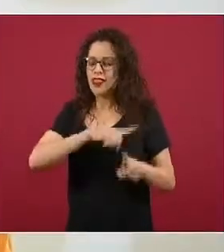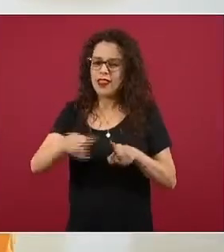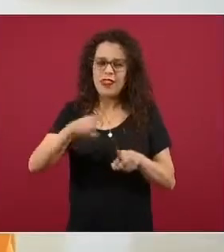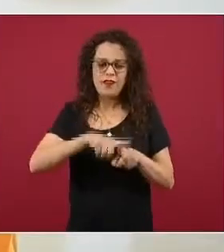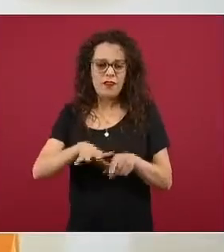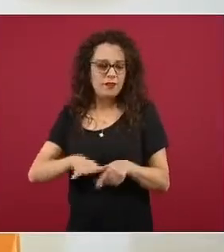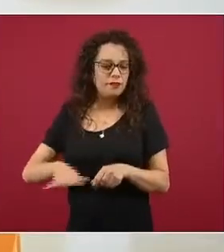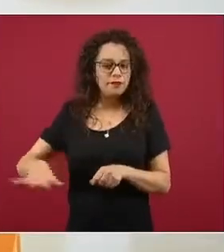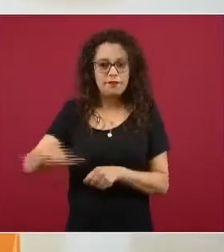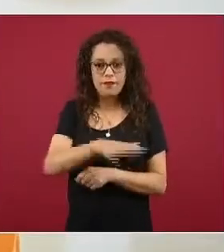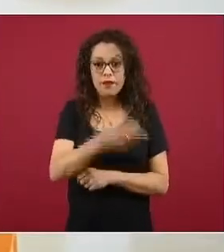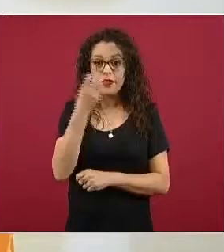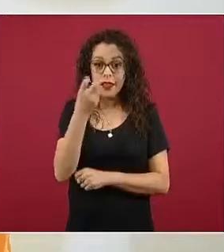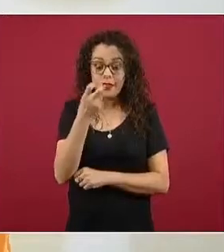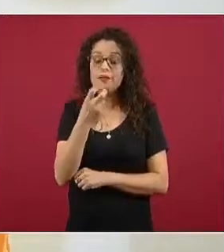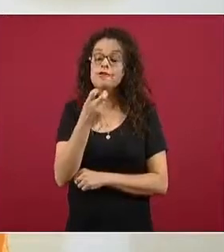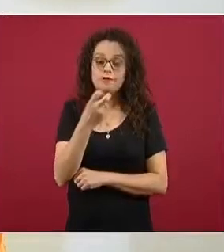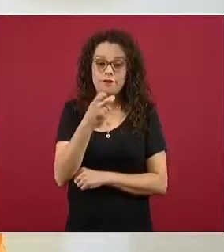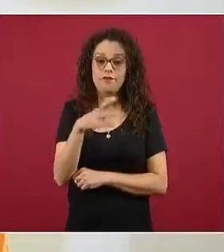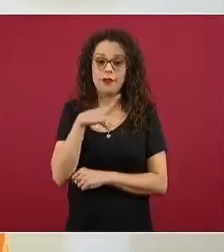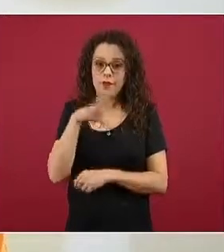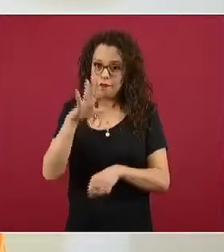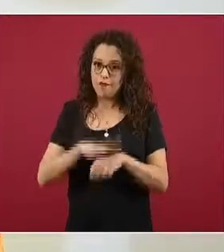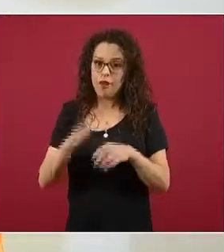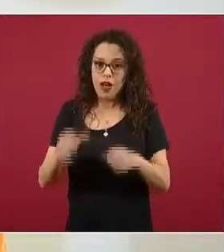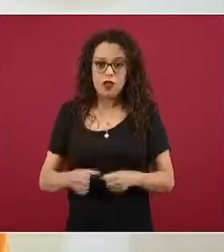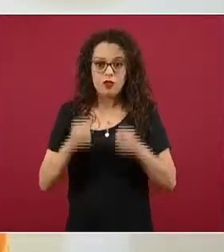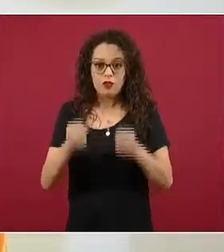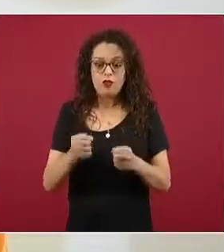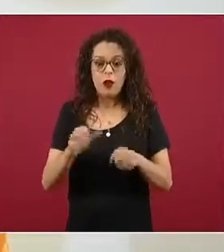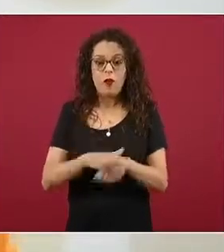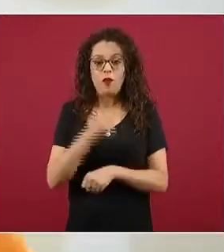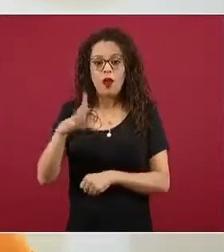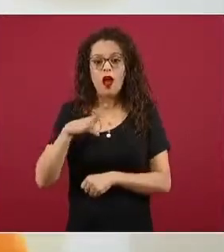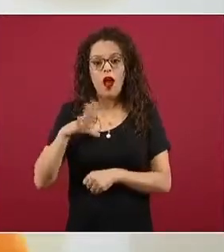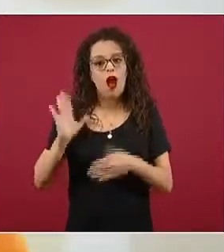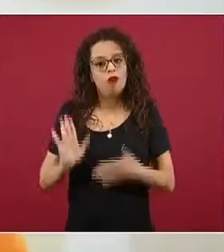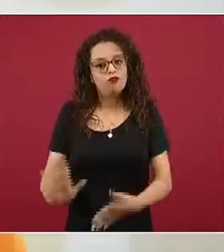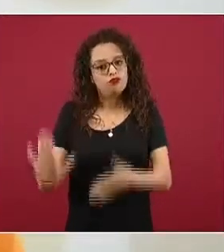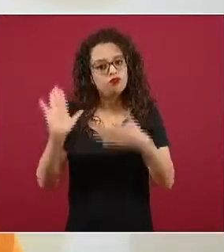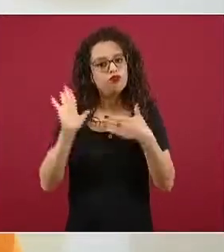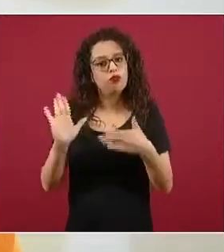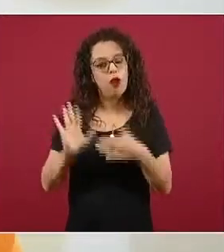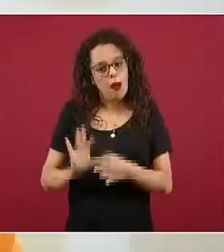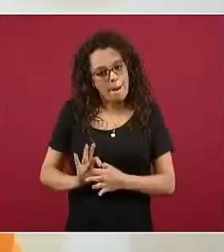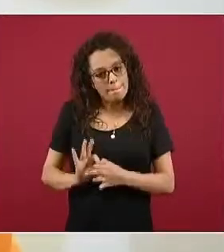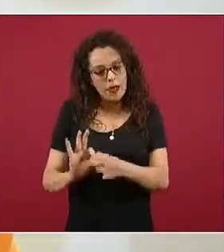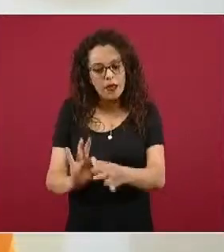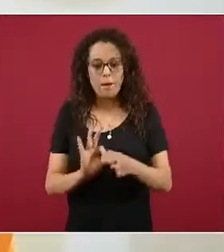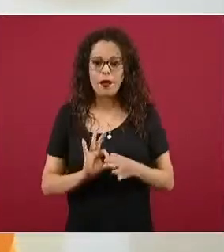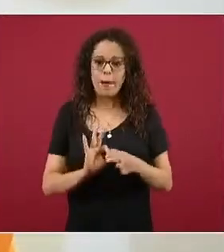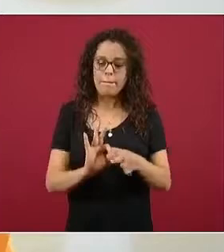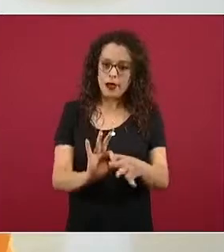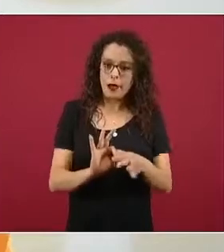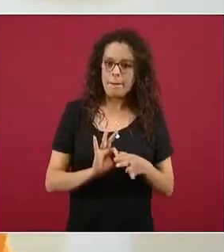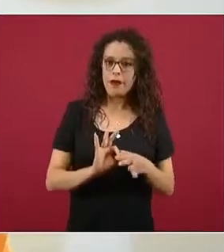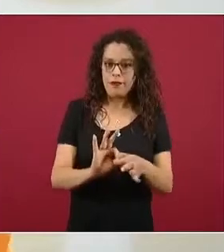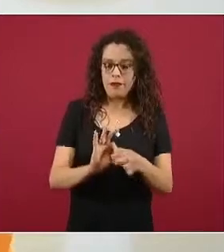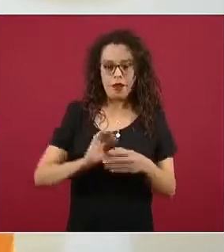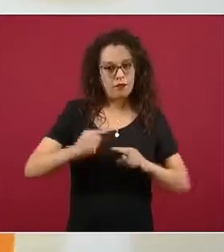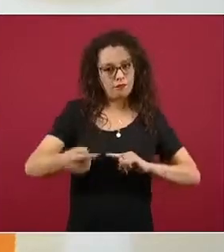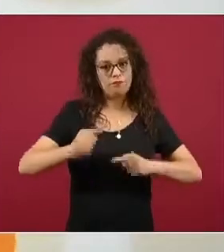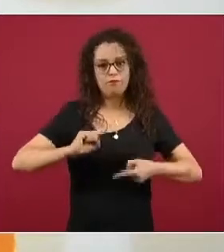Esto da mucha fortaleza porque hay un compromiso y una corresponsabilidad. Entonces vamos a fortalecer los